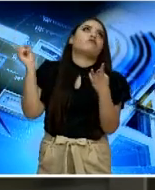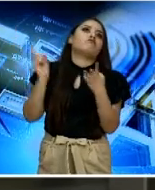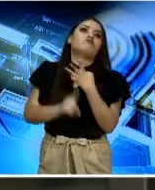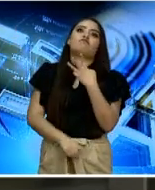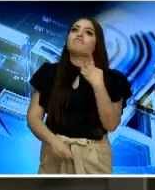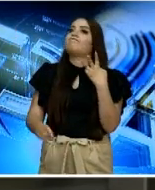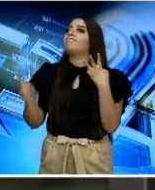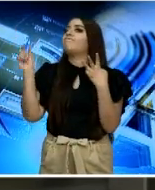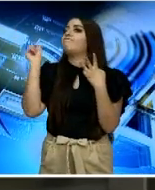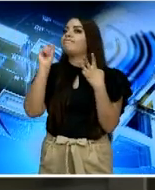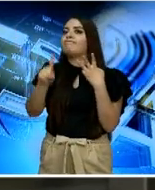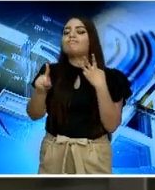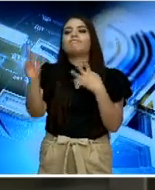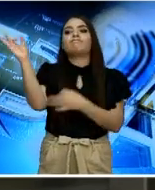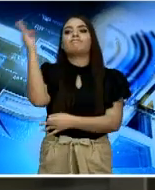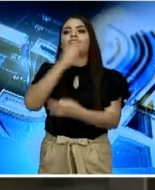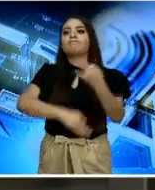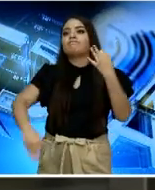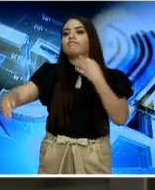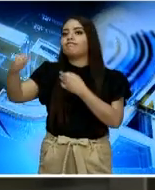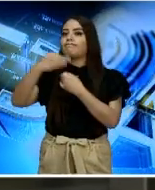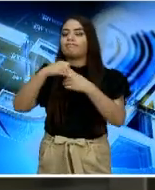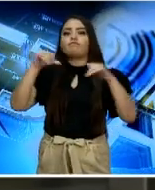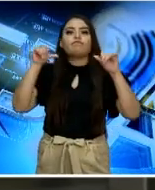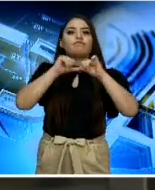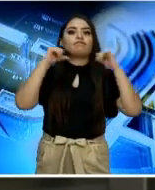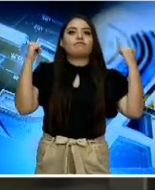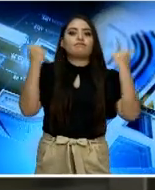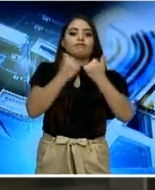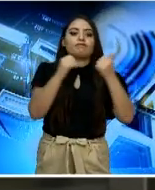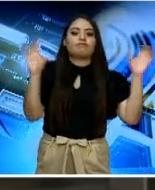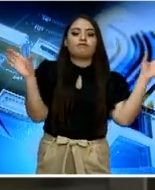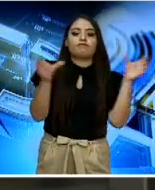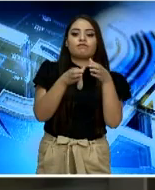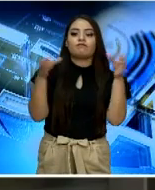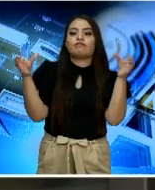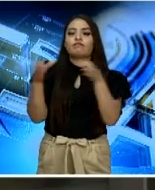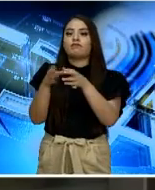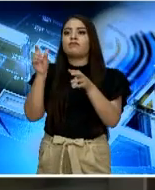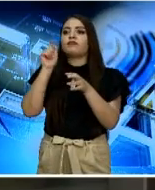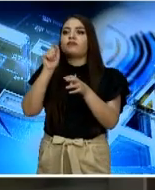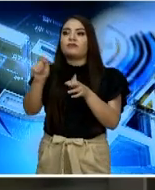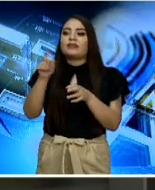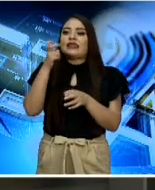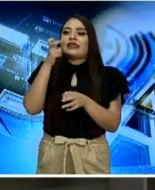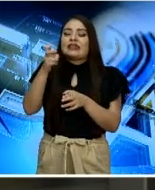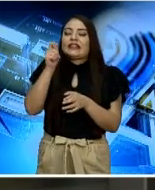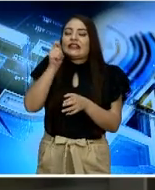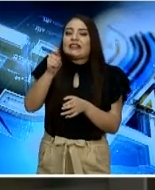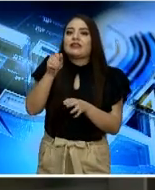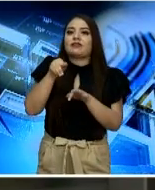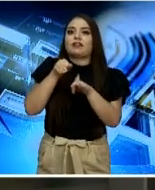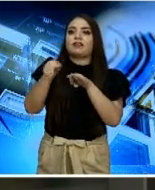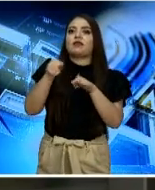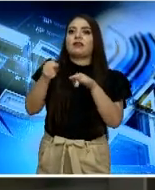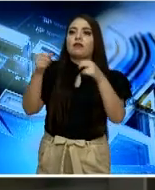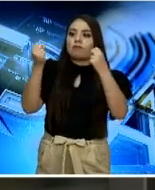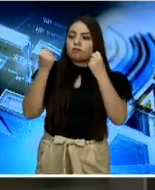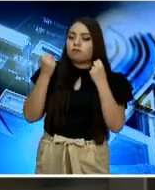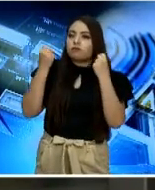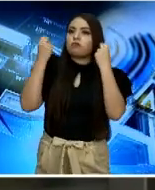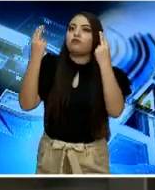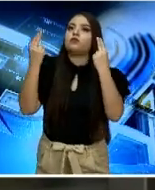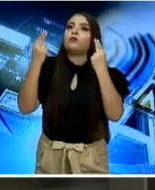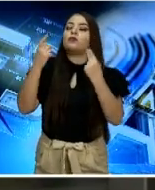los colectivos que están buscando visibilizarse, es justamente esa la lucha, de hacerse visibles y